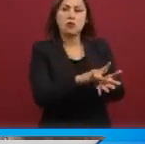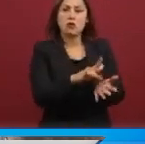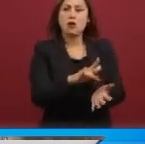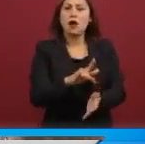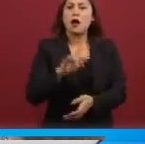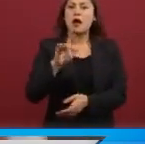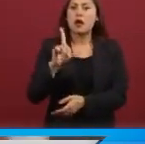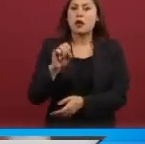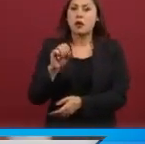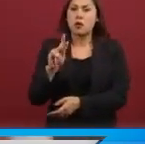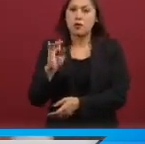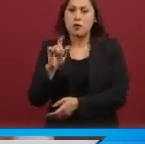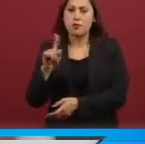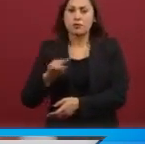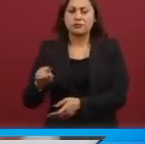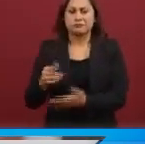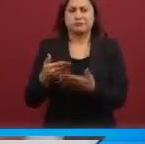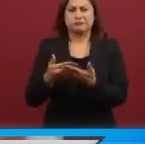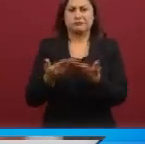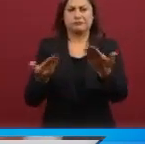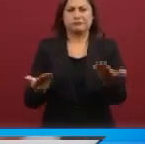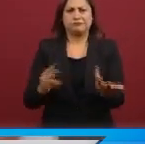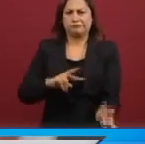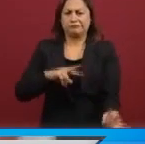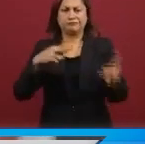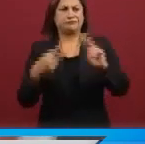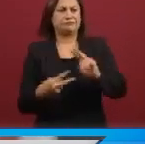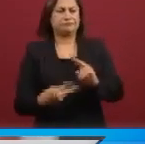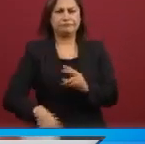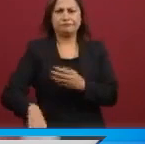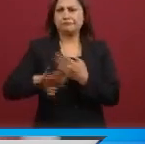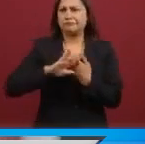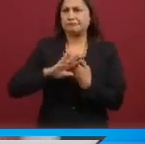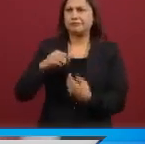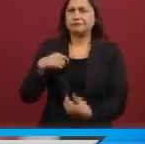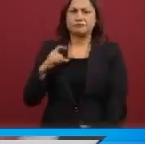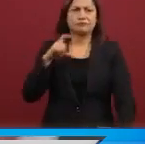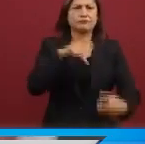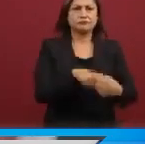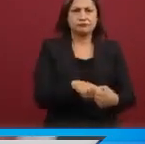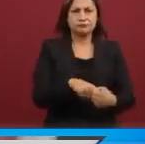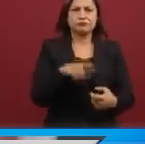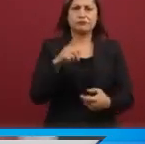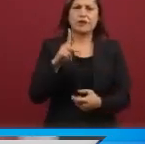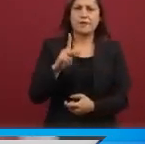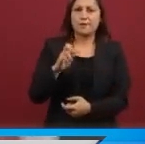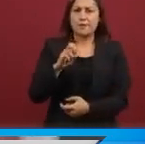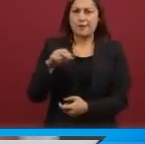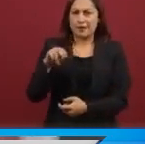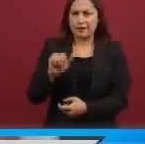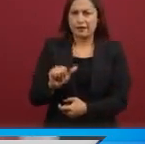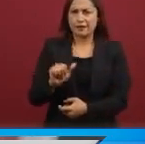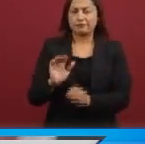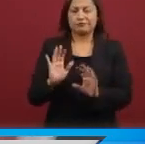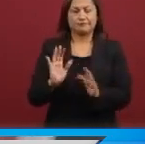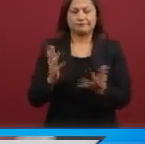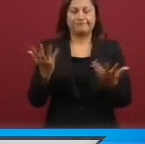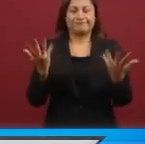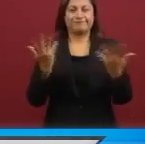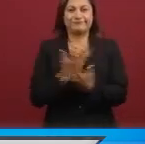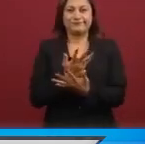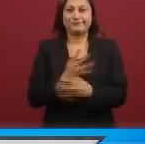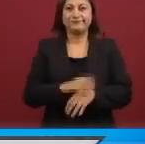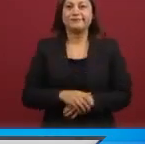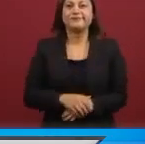curioso que ahora el López Obradorismo me quiera etiquetar de peñista, ¿no? El presidente ofreció una disculpa a Ricardo Rocha después